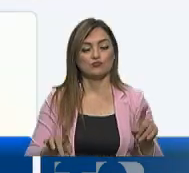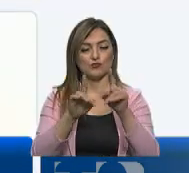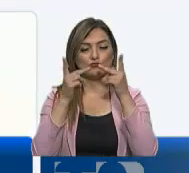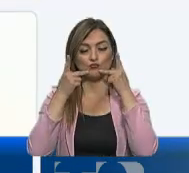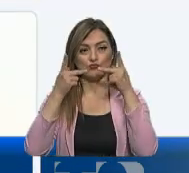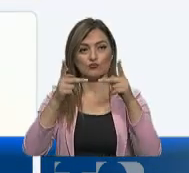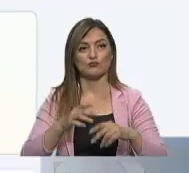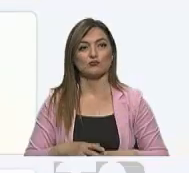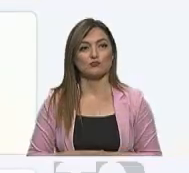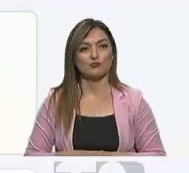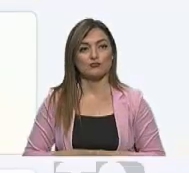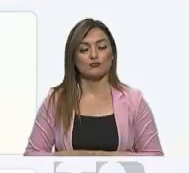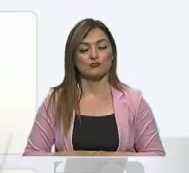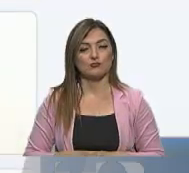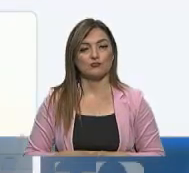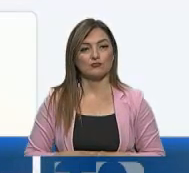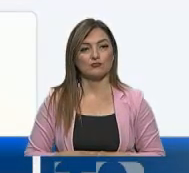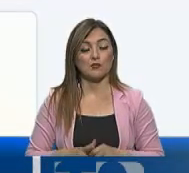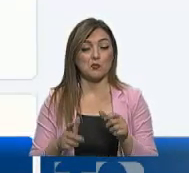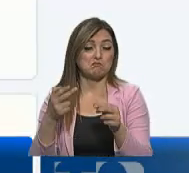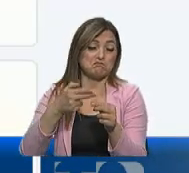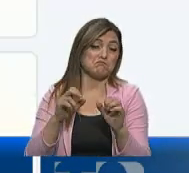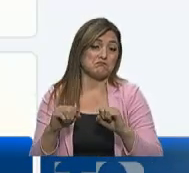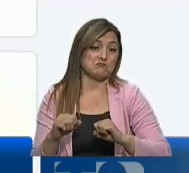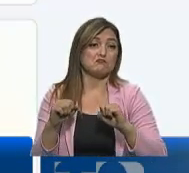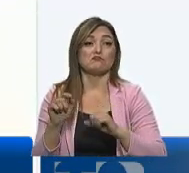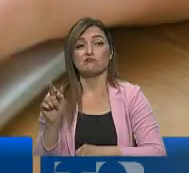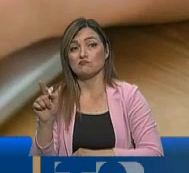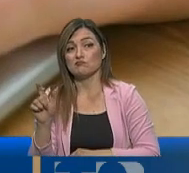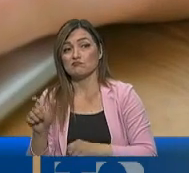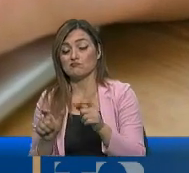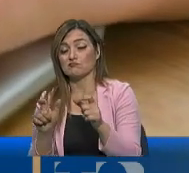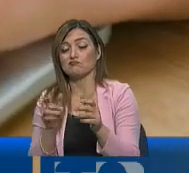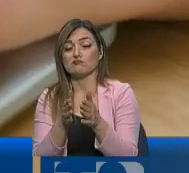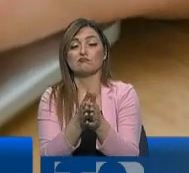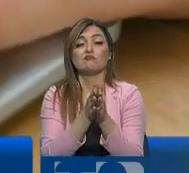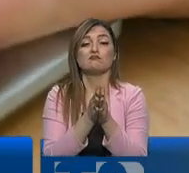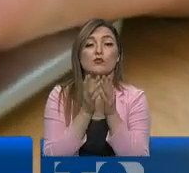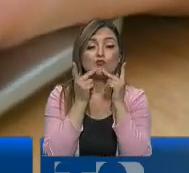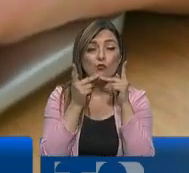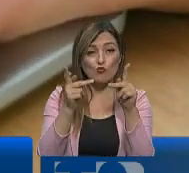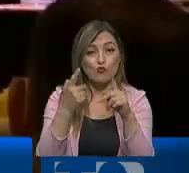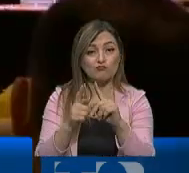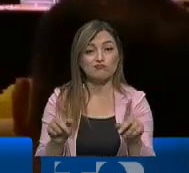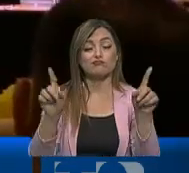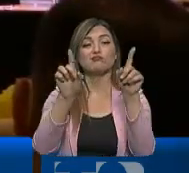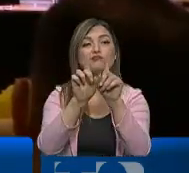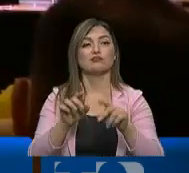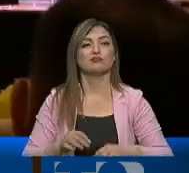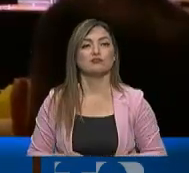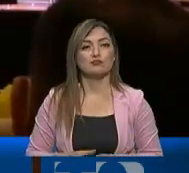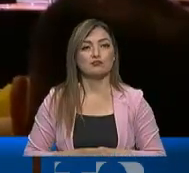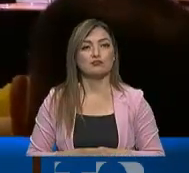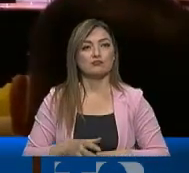y también hay una sección de participación ciudadana a través de la cual los usuarios pueden solicitar que se publiquen otros datos esto